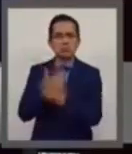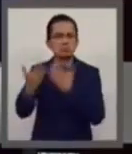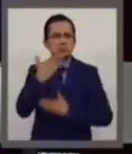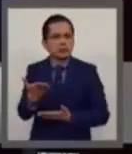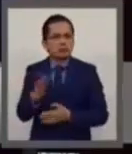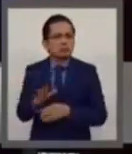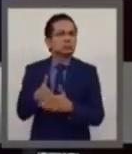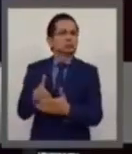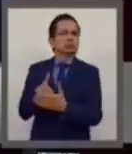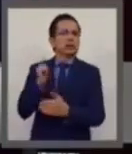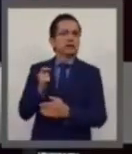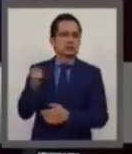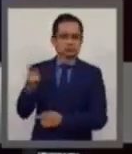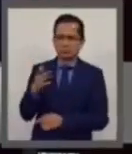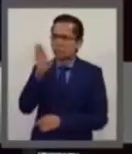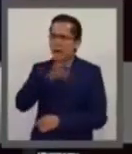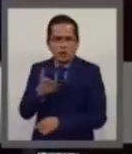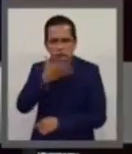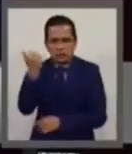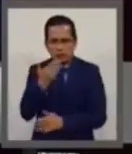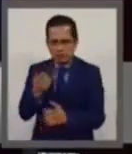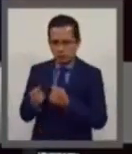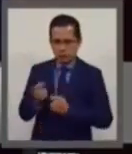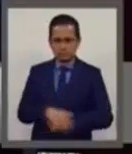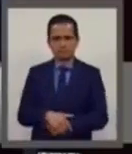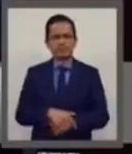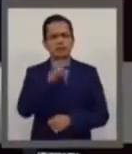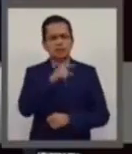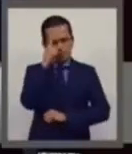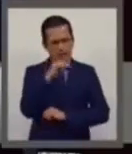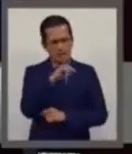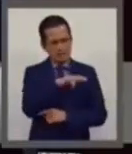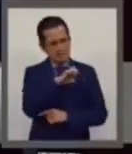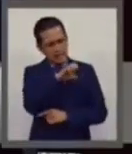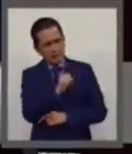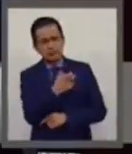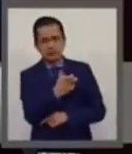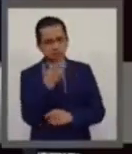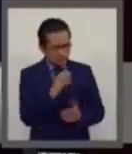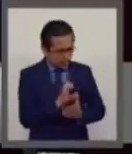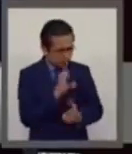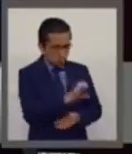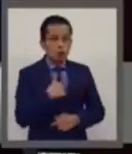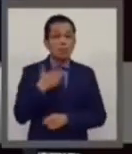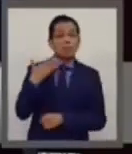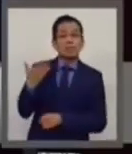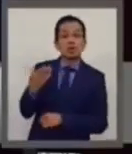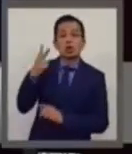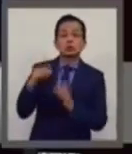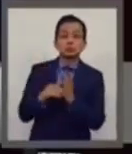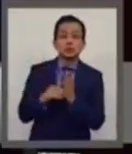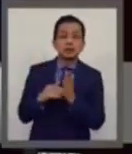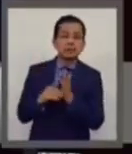Asimismo, las reasignaciones presupuestales para INAES, en donde estoy solicitando 2,000 millones de pesos